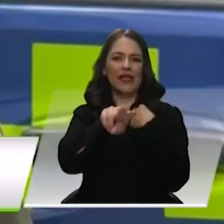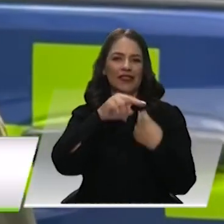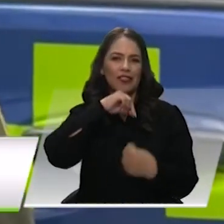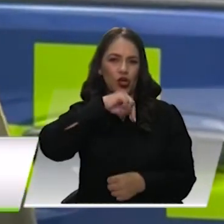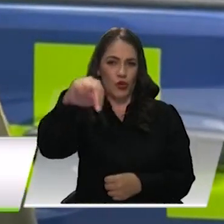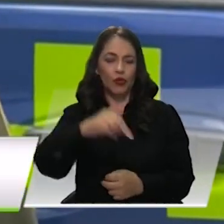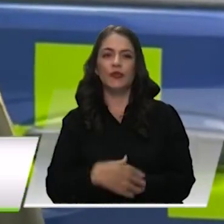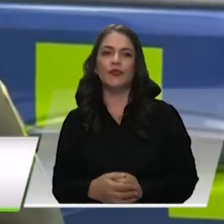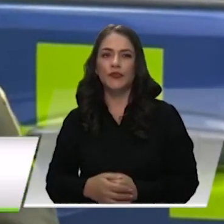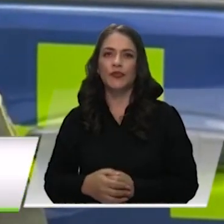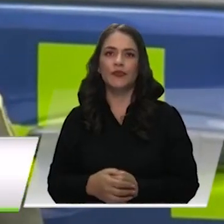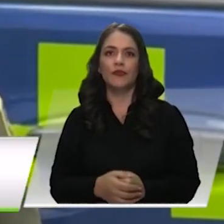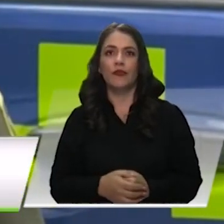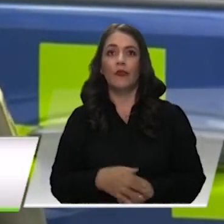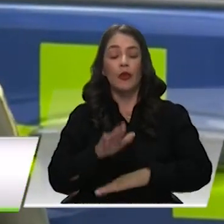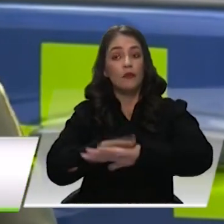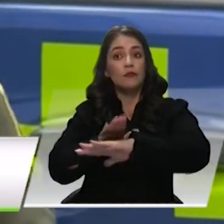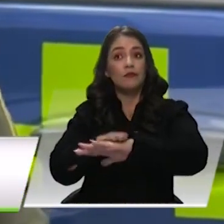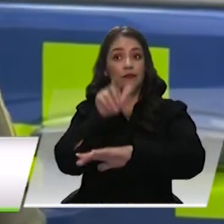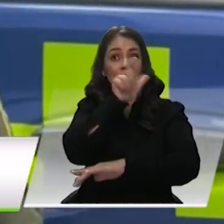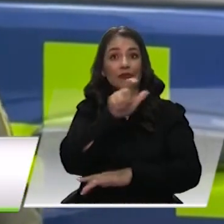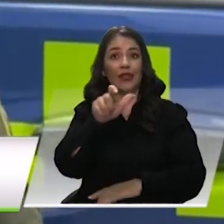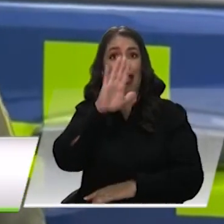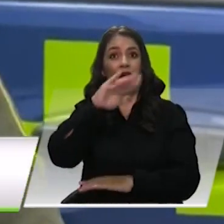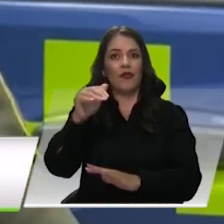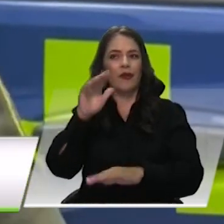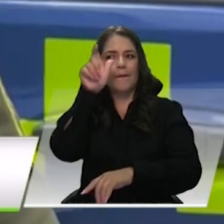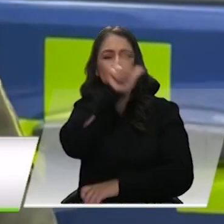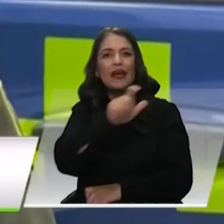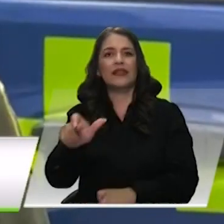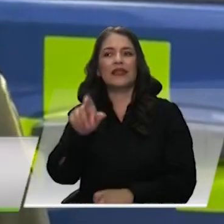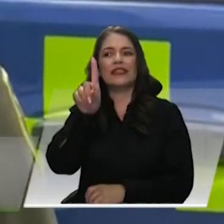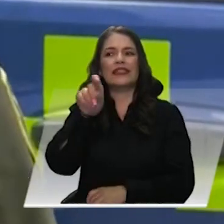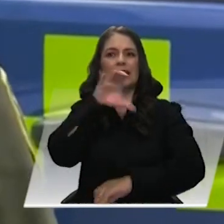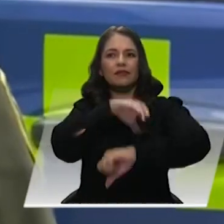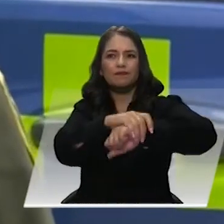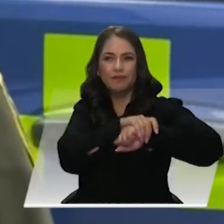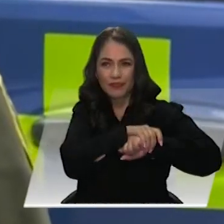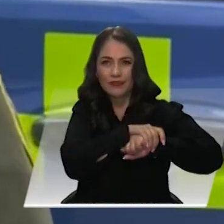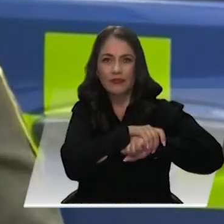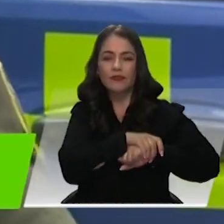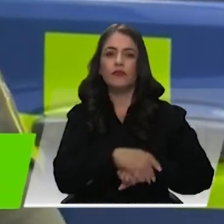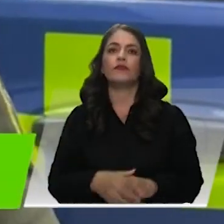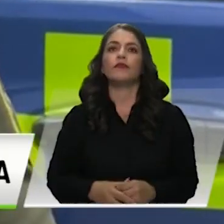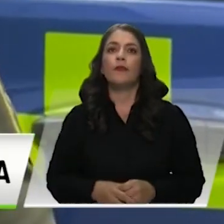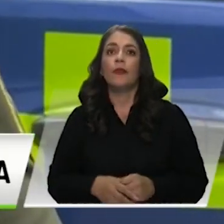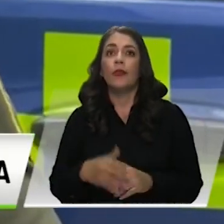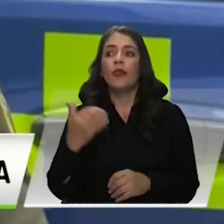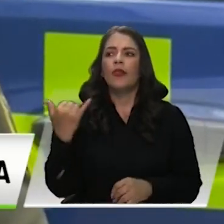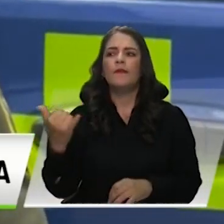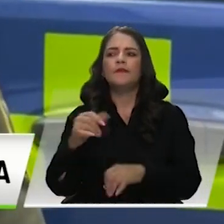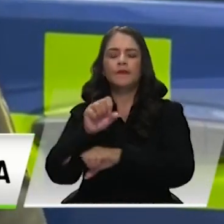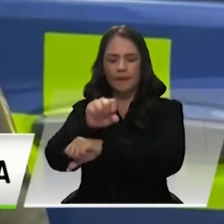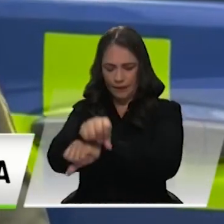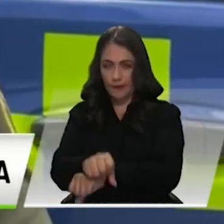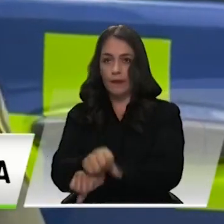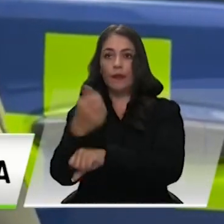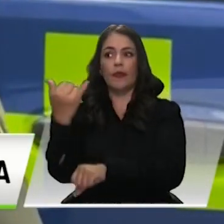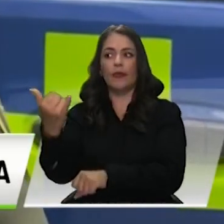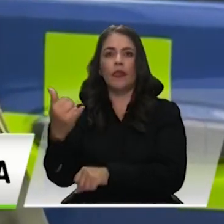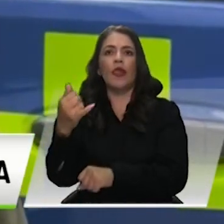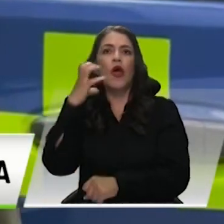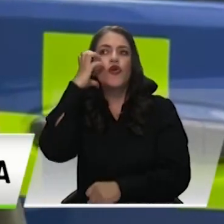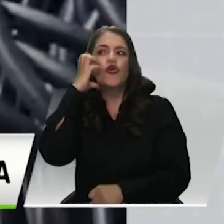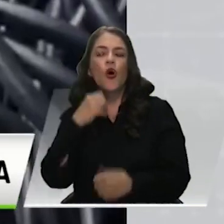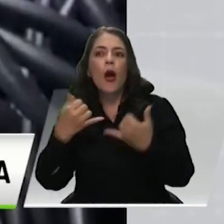informar a la ciudadanía antioqueña sobre la captura de 6 sujetos, los cuales se encontraban en el municipio de Girardota, cometiendo